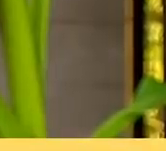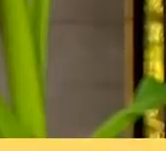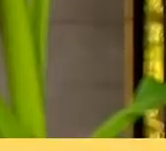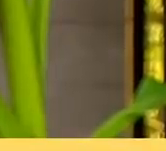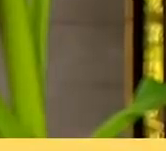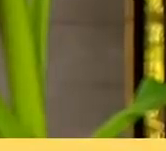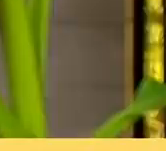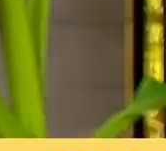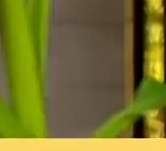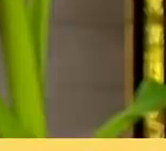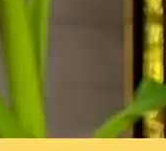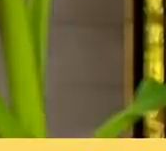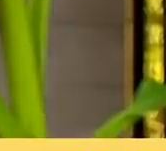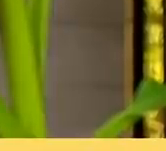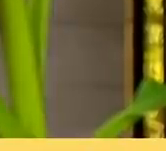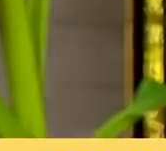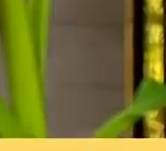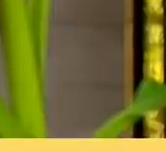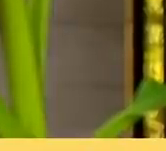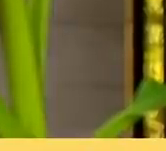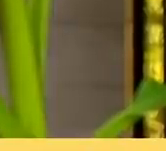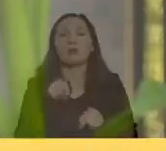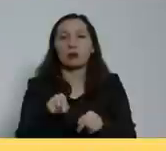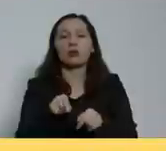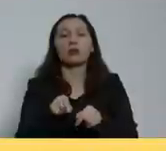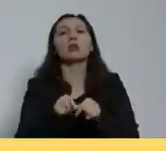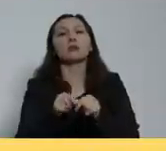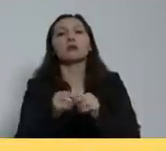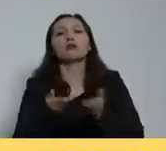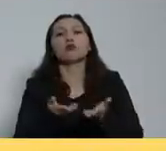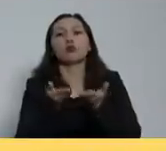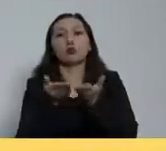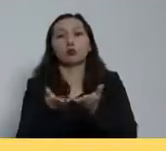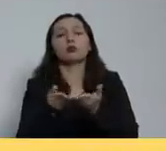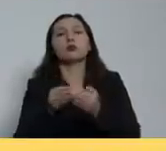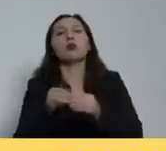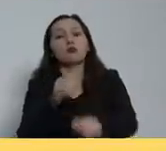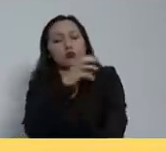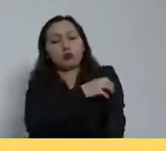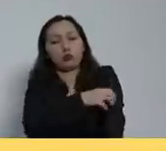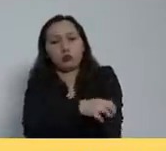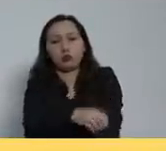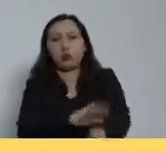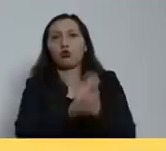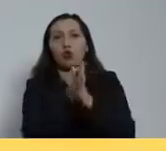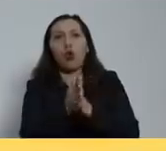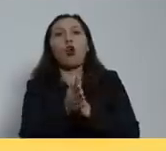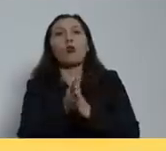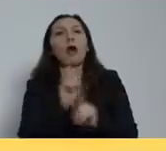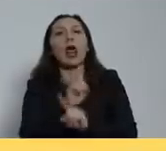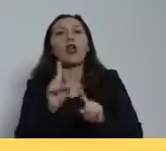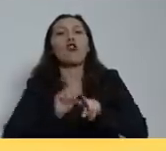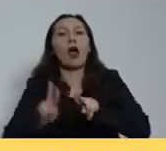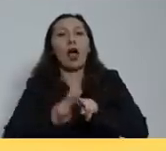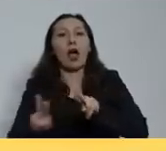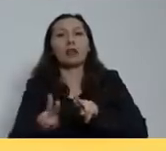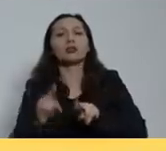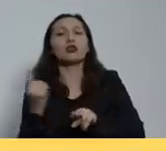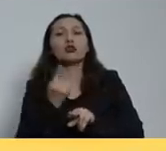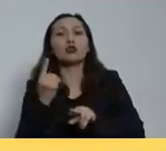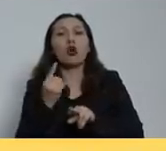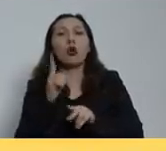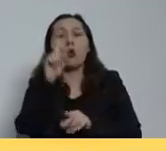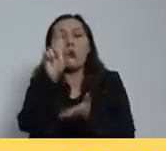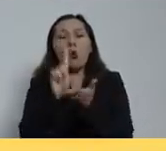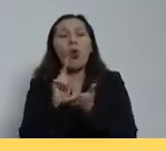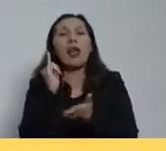Porque además, la verdad es que sabemos que hay 201 casos oficiales, pero no sabemos la... Vamos a la moneda. Para no hacerlos solo